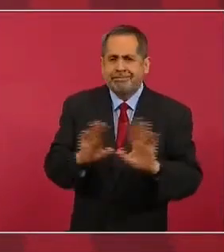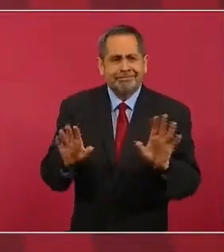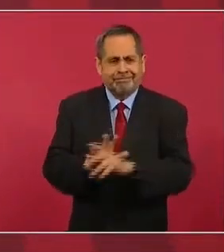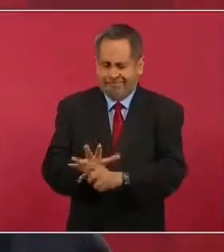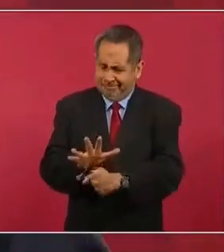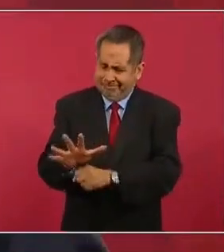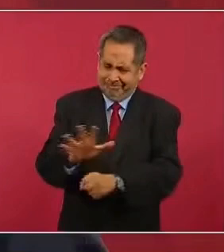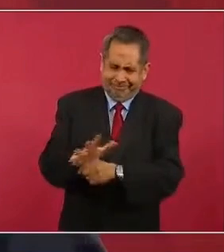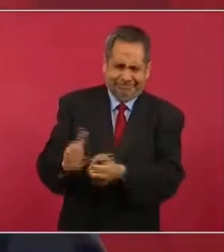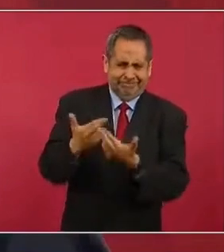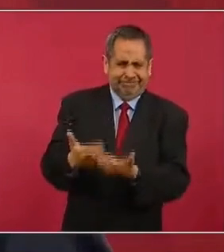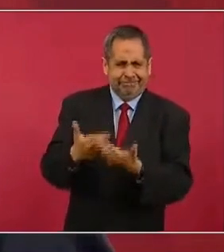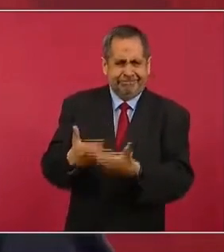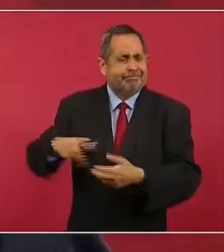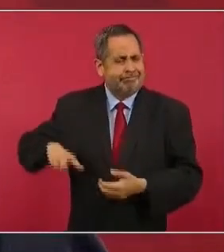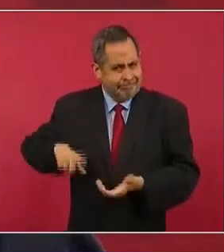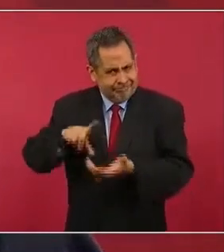adicionales.